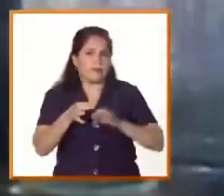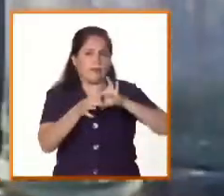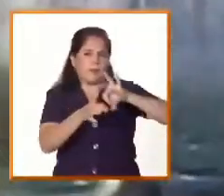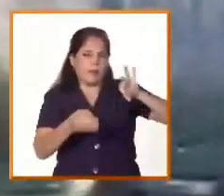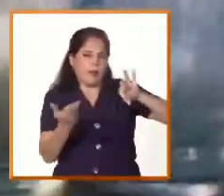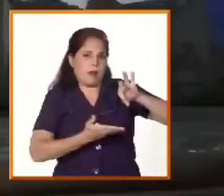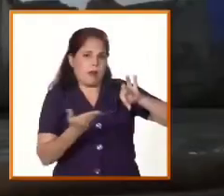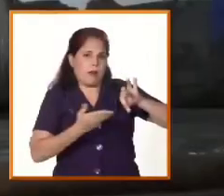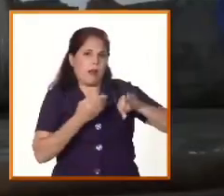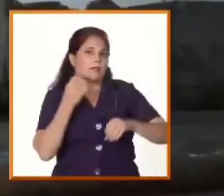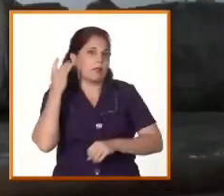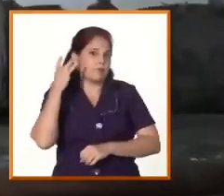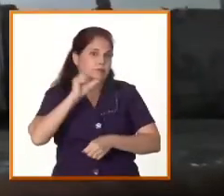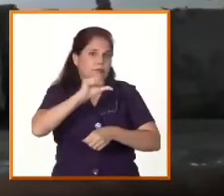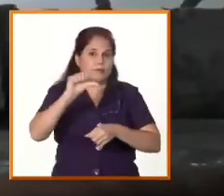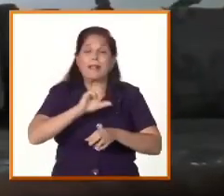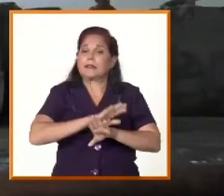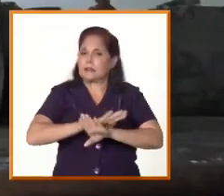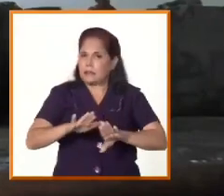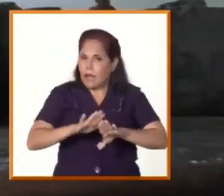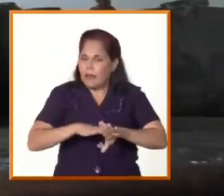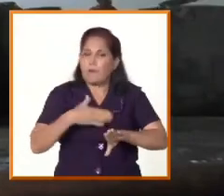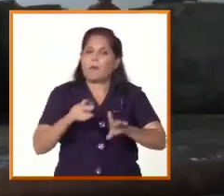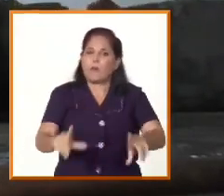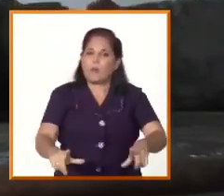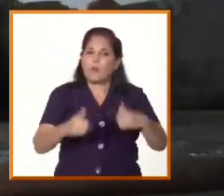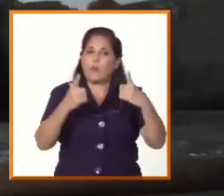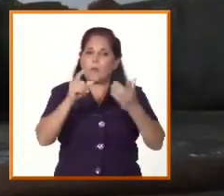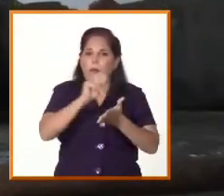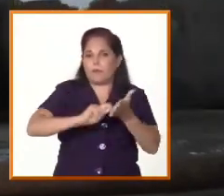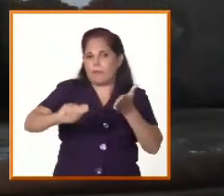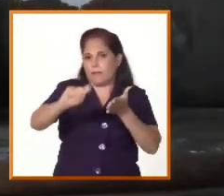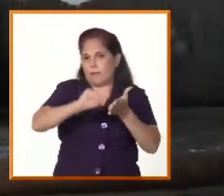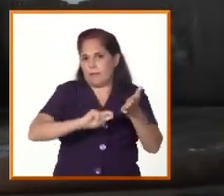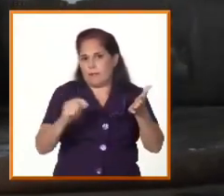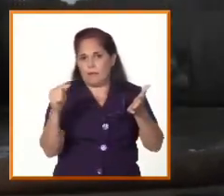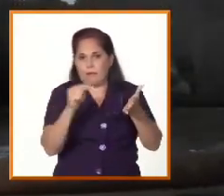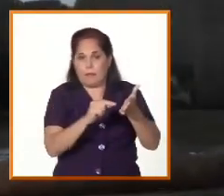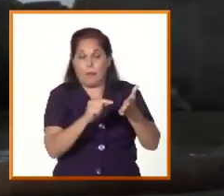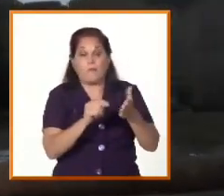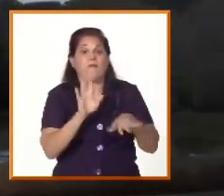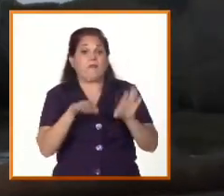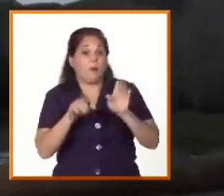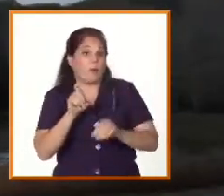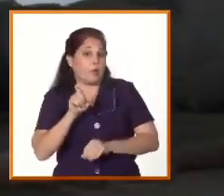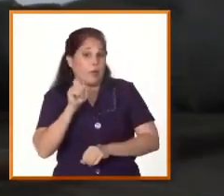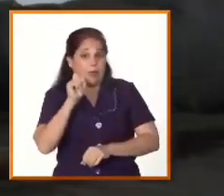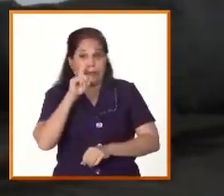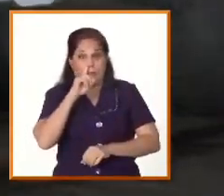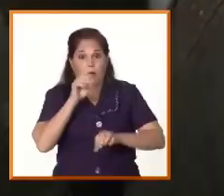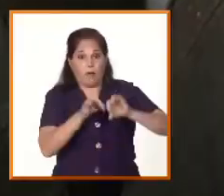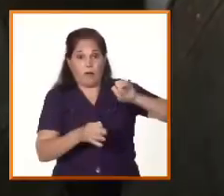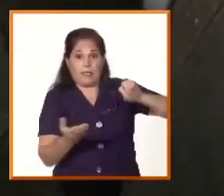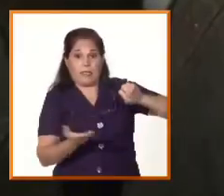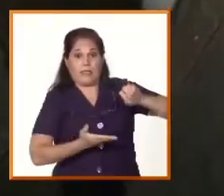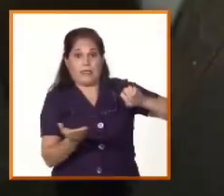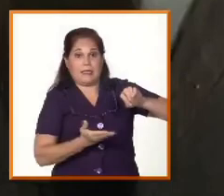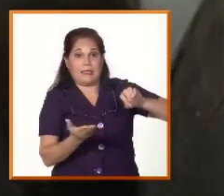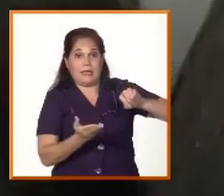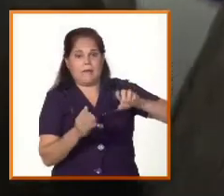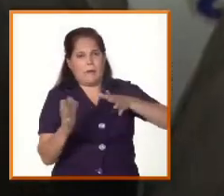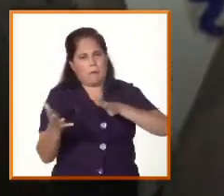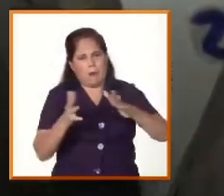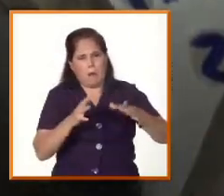de una materia prima trajo como consecuencia que cuando finalizó la zafra digamos